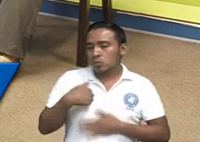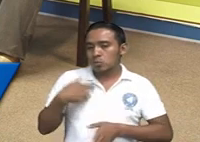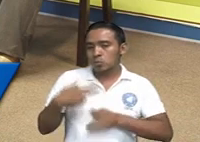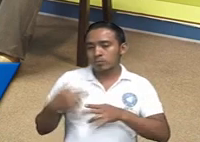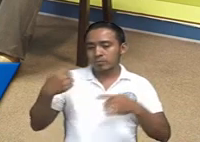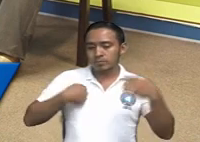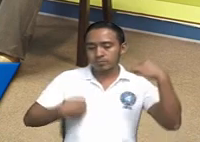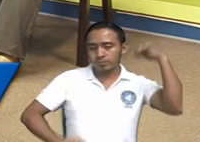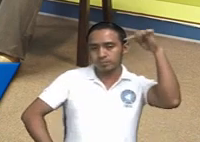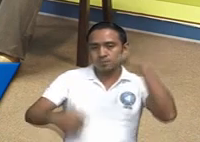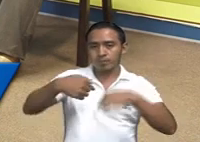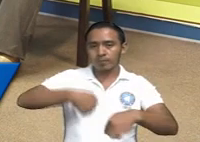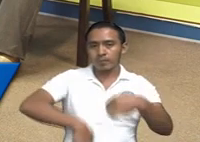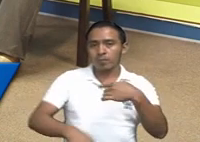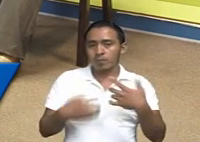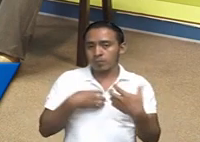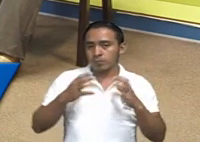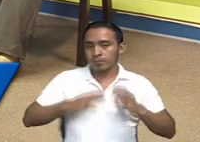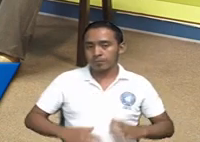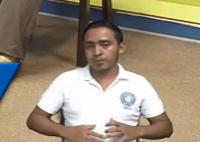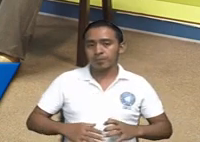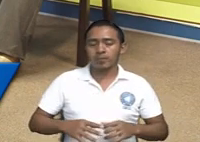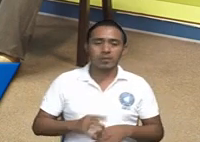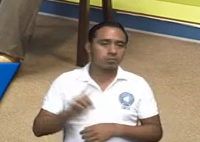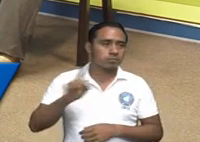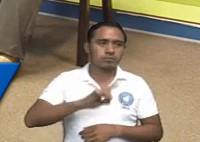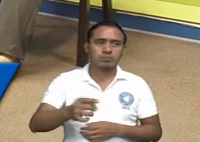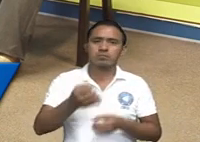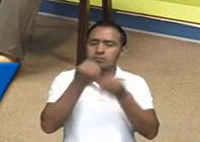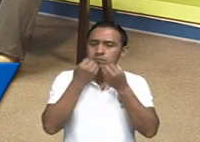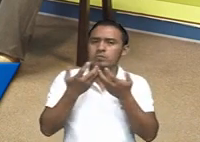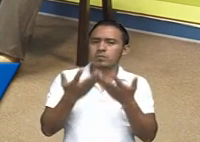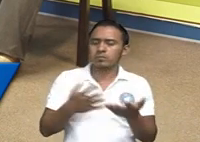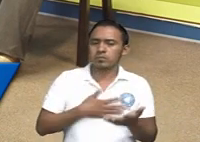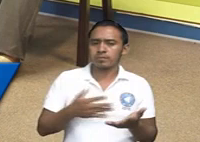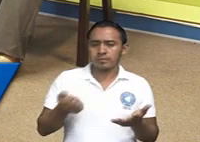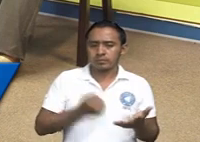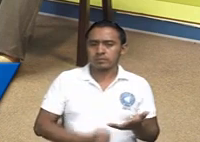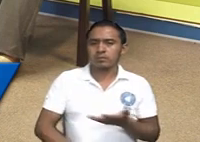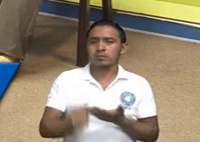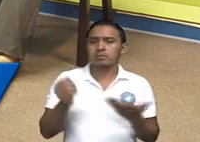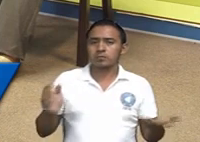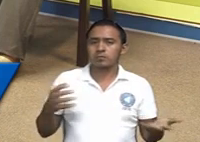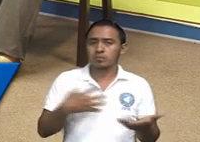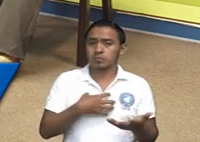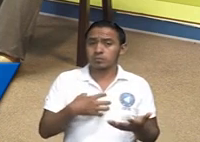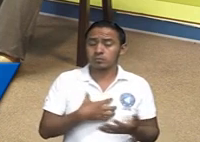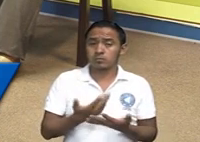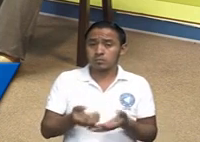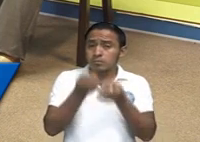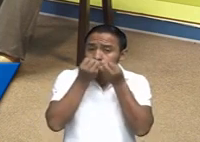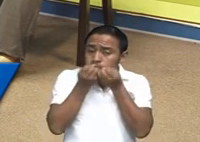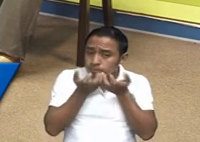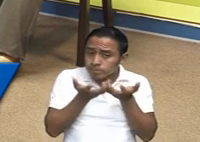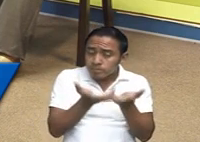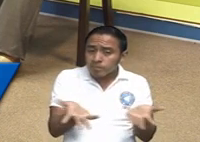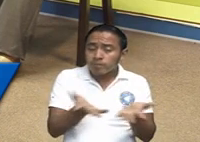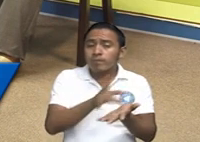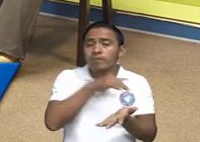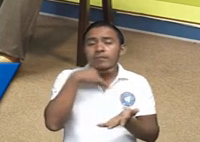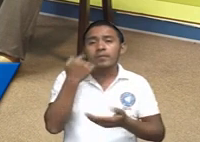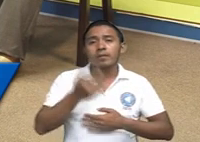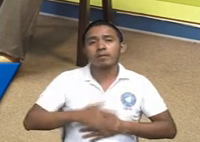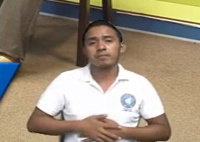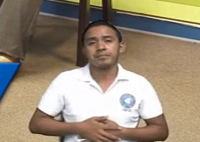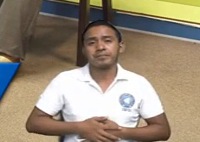partes genitales. Tenemos que ser francos con nuestros hijos y darle la información real. Y entonces le